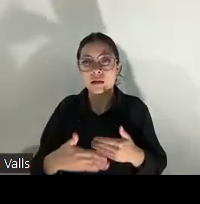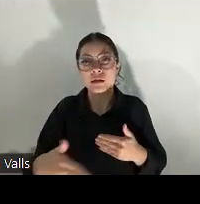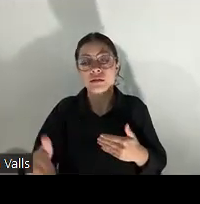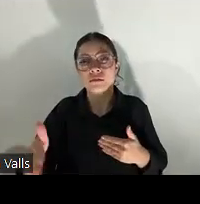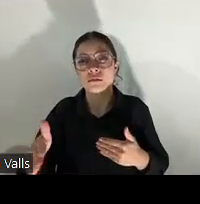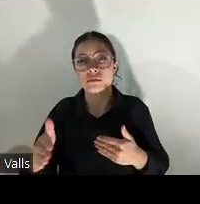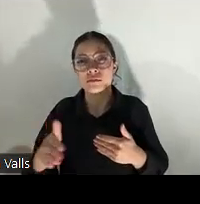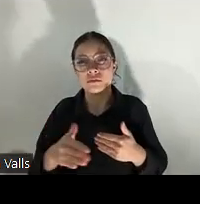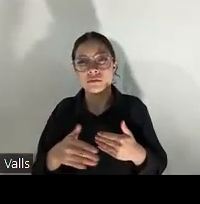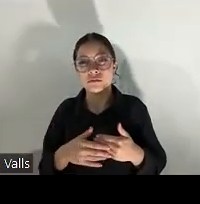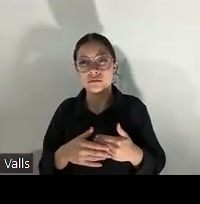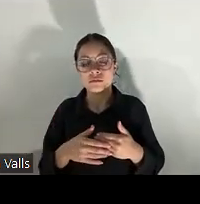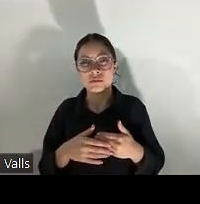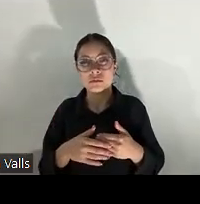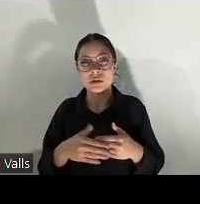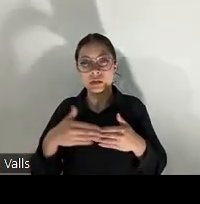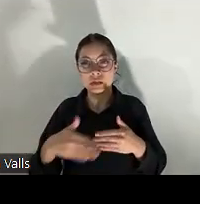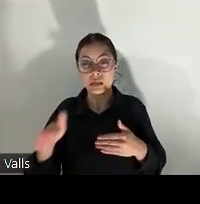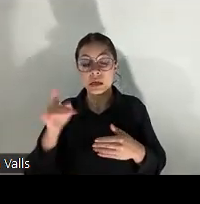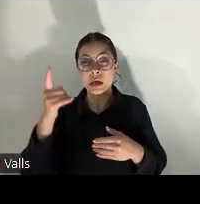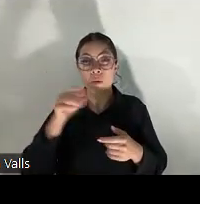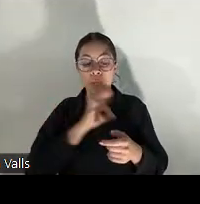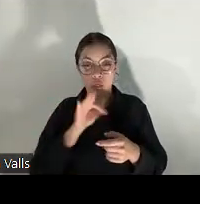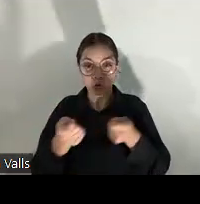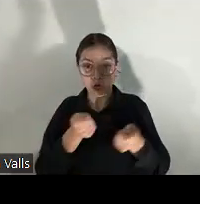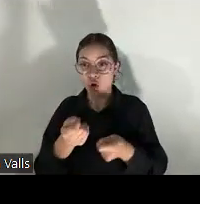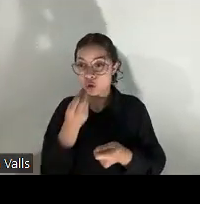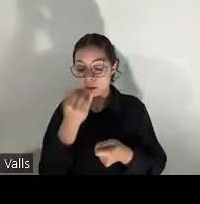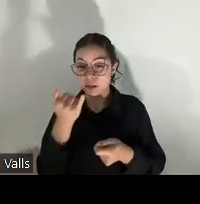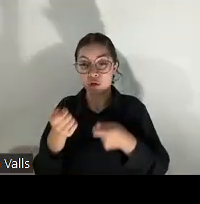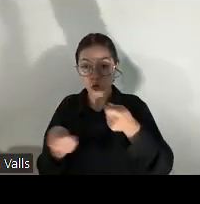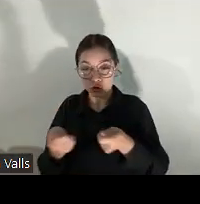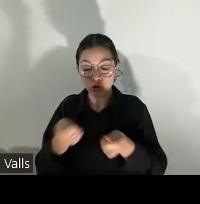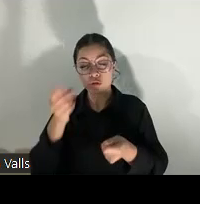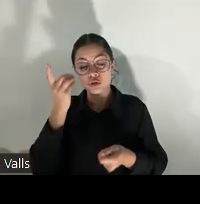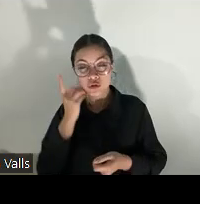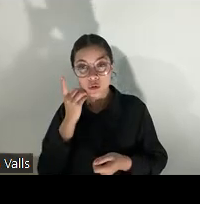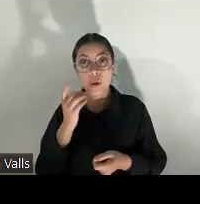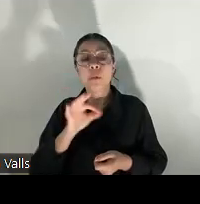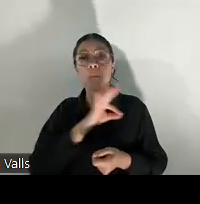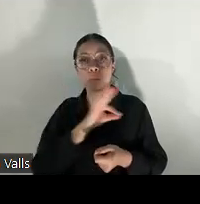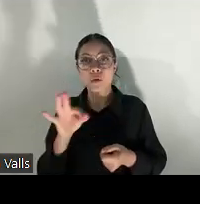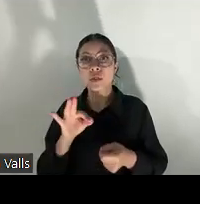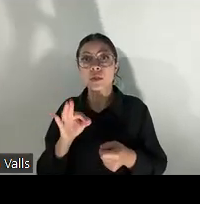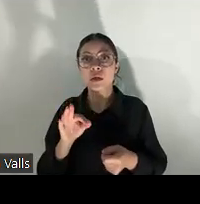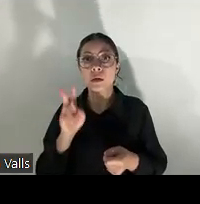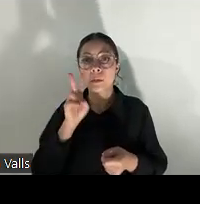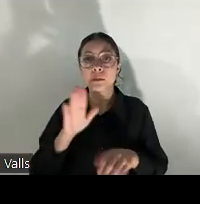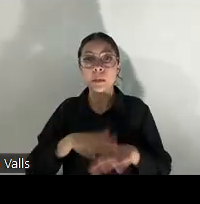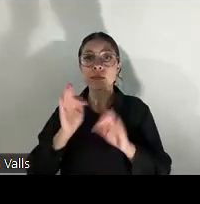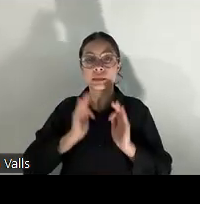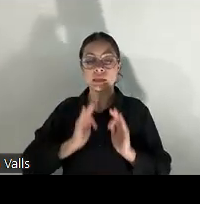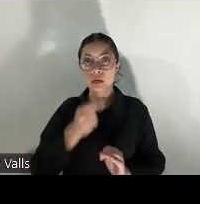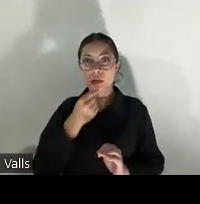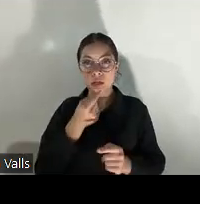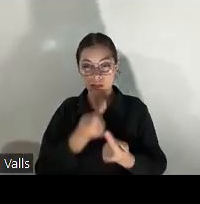el que si logramos regular el sueño y la alimentación, vamos a lograr tener periodos en que el niño esté tranquilo para poder tener